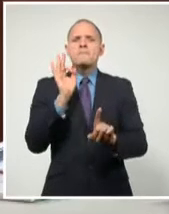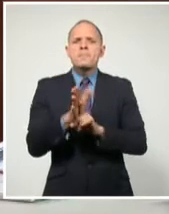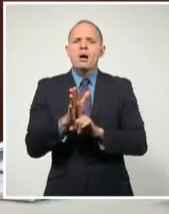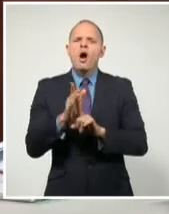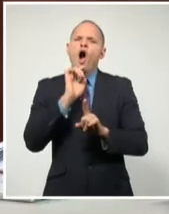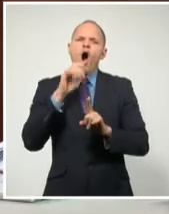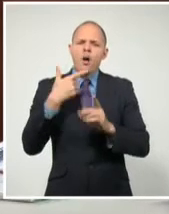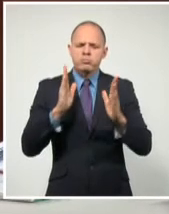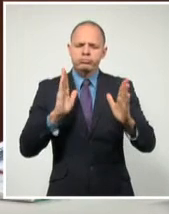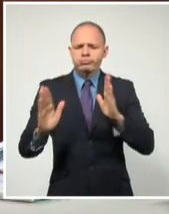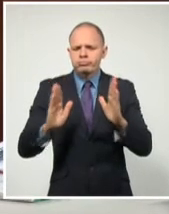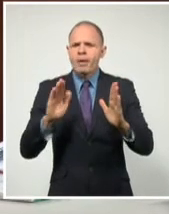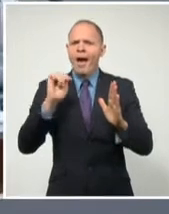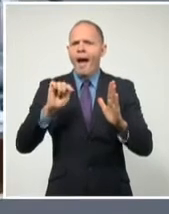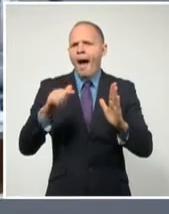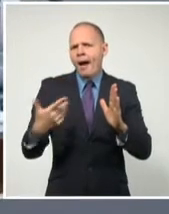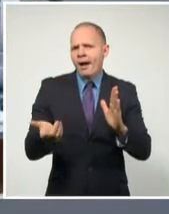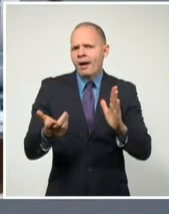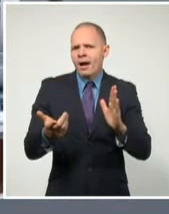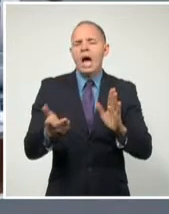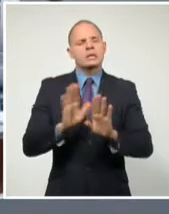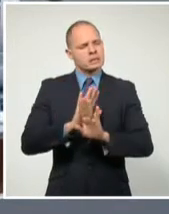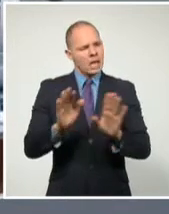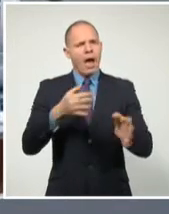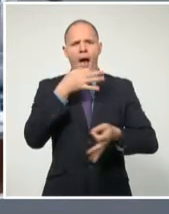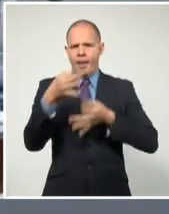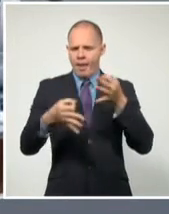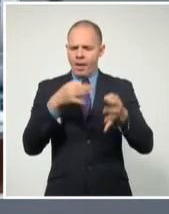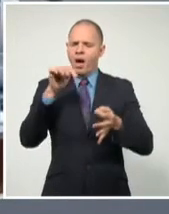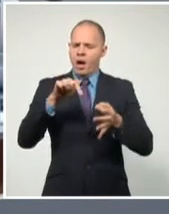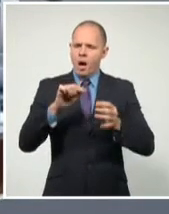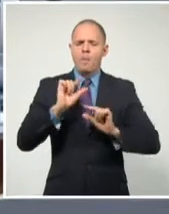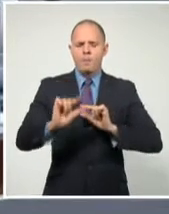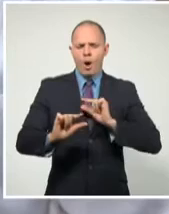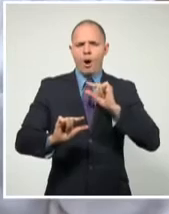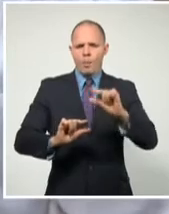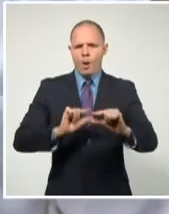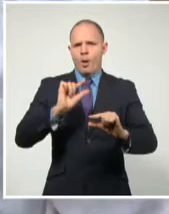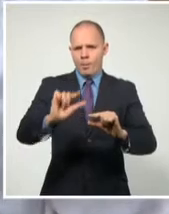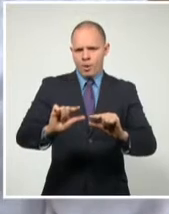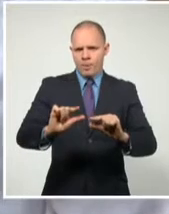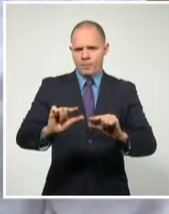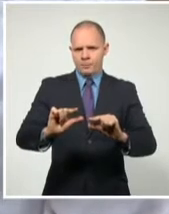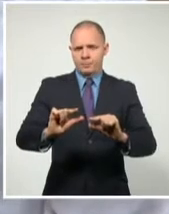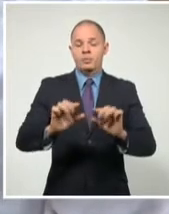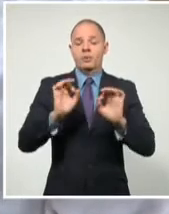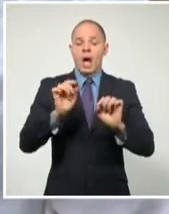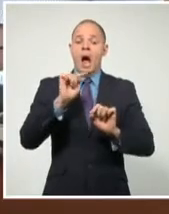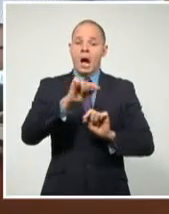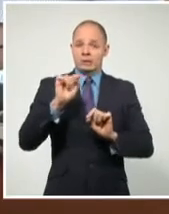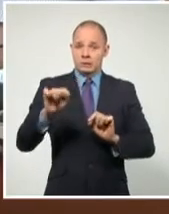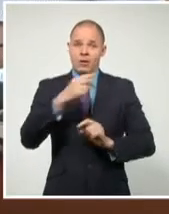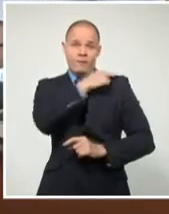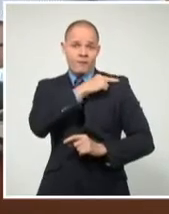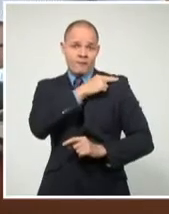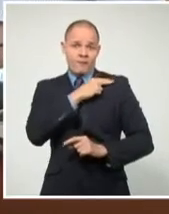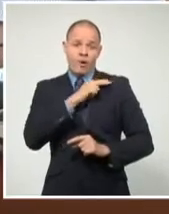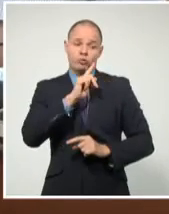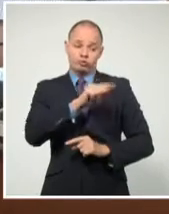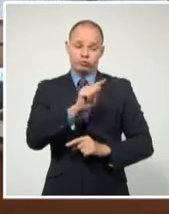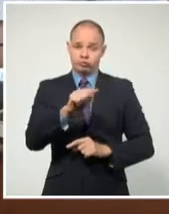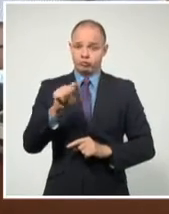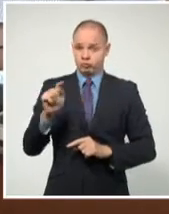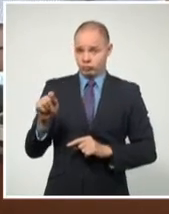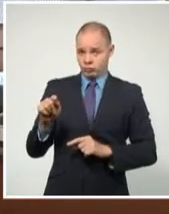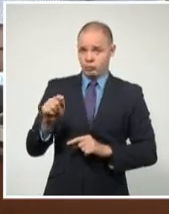COVID-19, la cual se realizará gradualmente y sin traumas sociales. La reunión se orientó a los dirigentes de los organismos de la